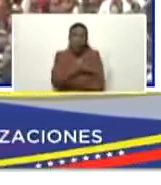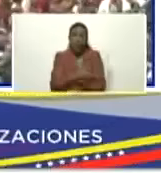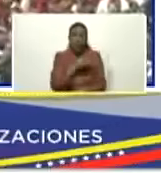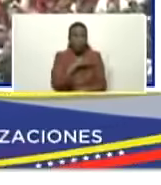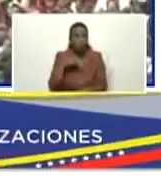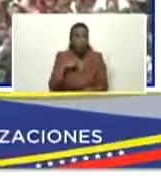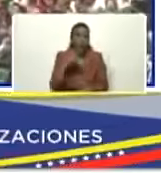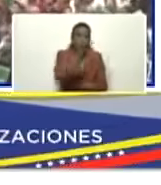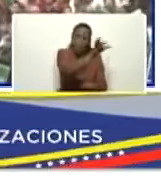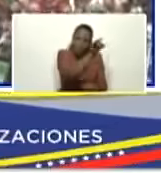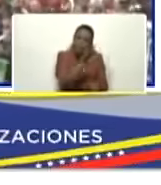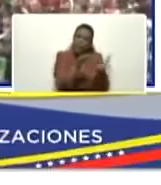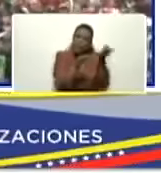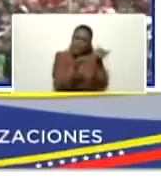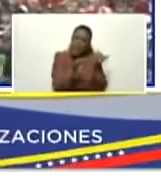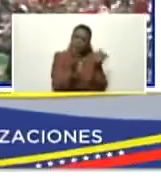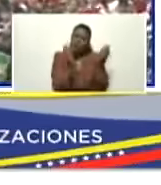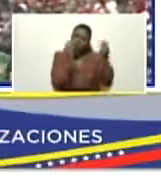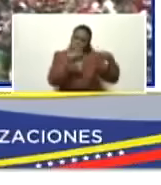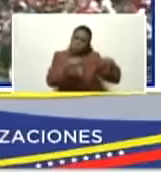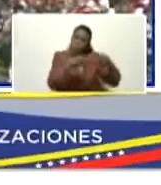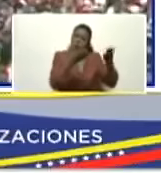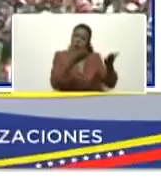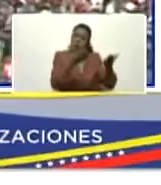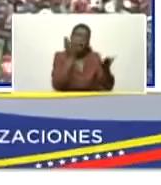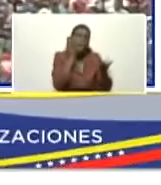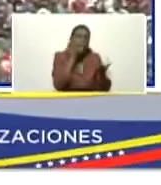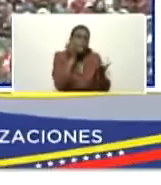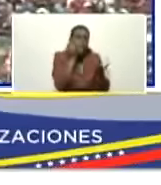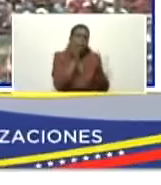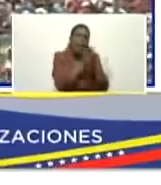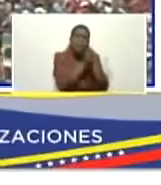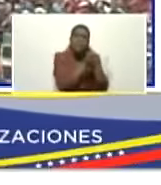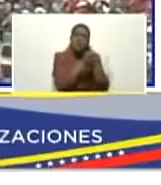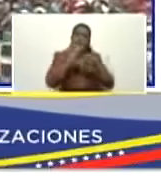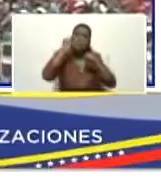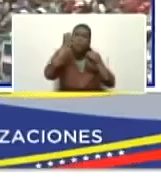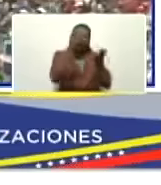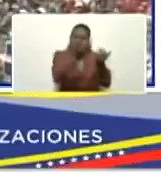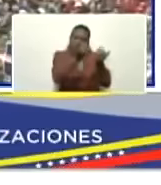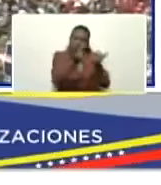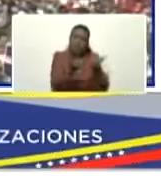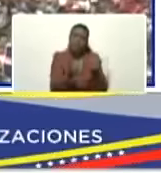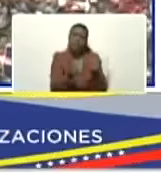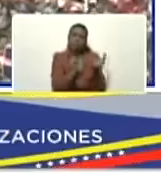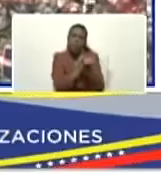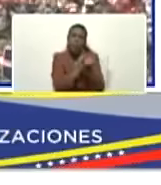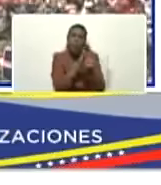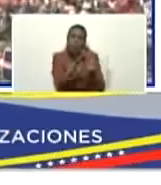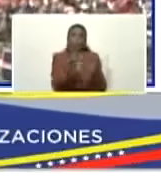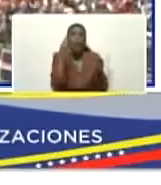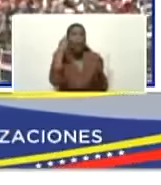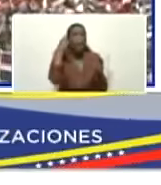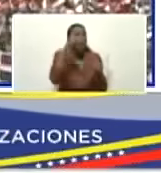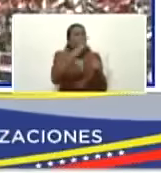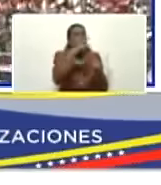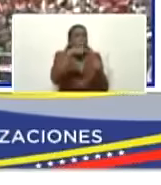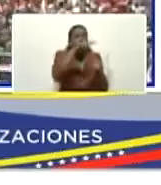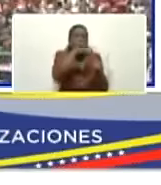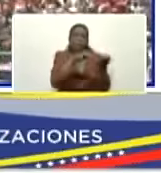Nosotros tenemos que ir a buscar vecinos, vecinas, comadre, amiga, compatriota. ¿Hasta cuándo te vas a dejar